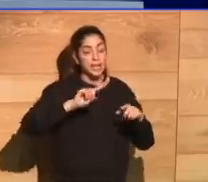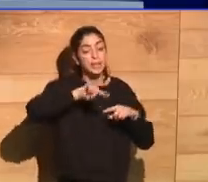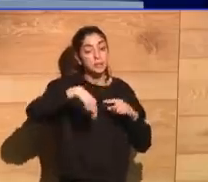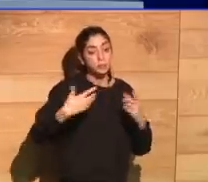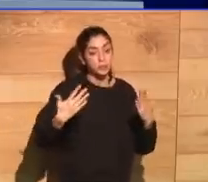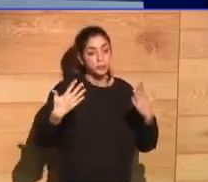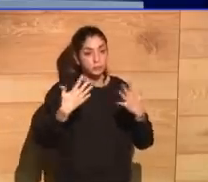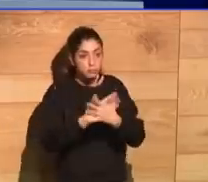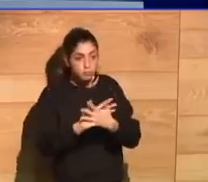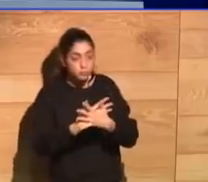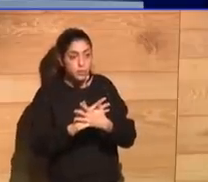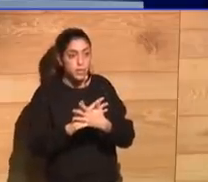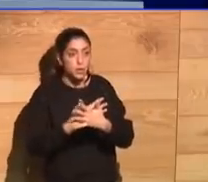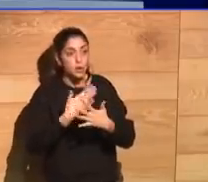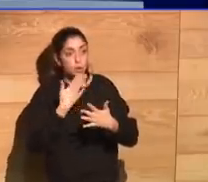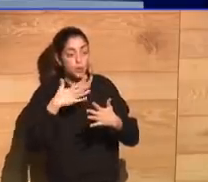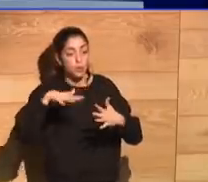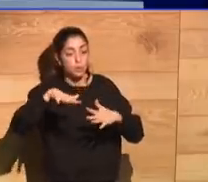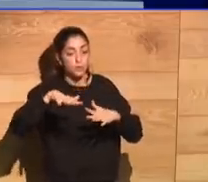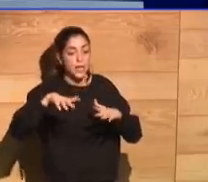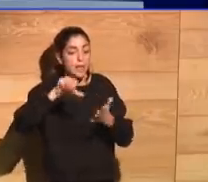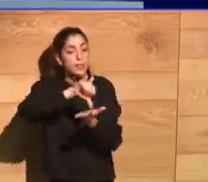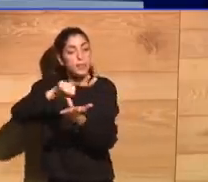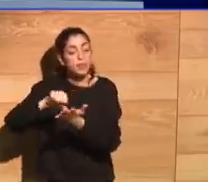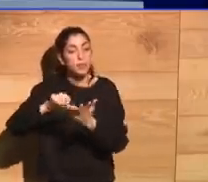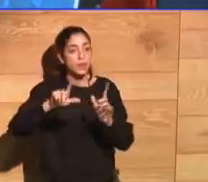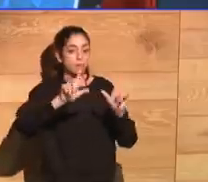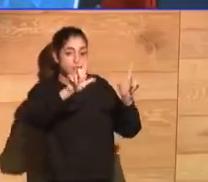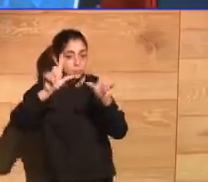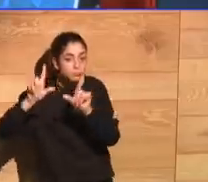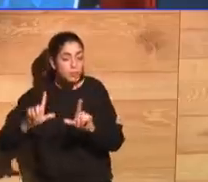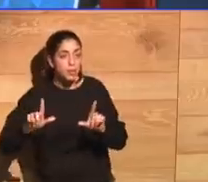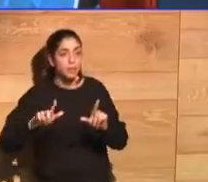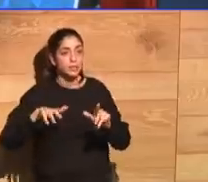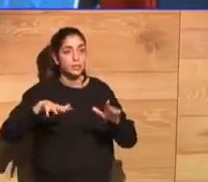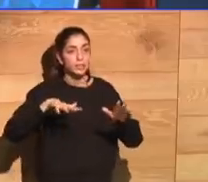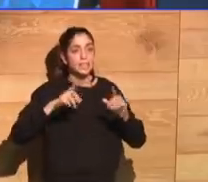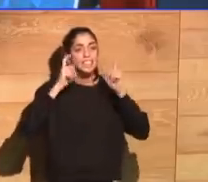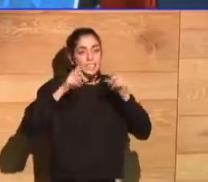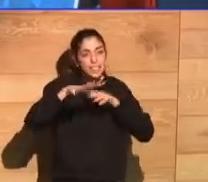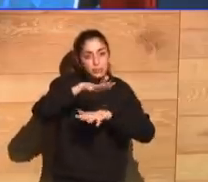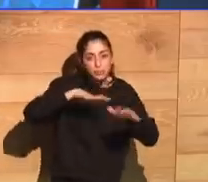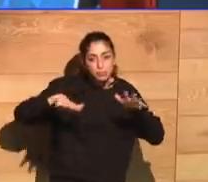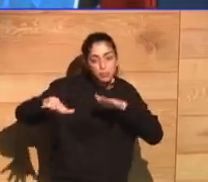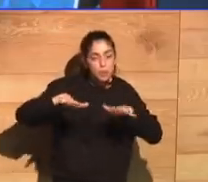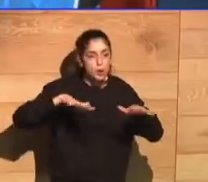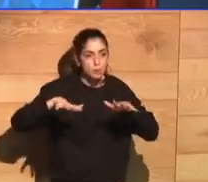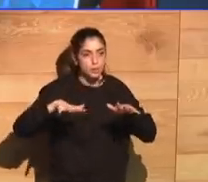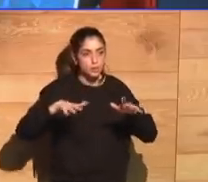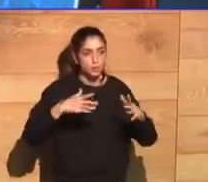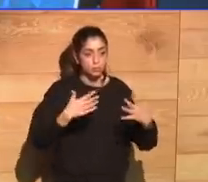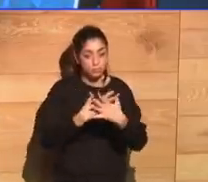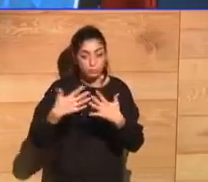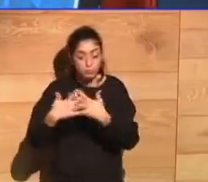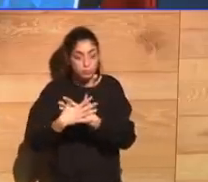con planos de la ciudad, por ejemplo, y entonces se trata de coordinar esos movimientos, pero se les añade según qué cosas. A veces es